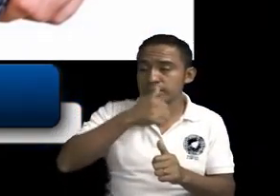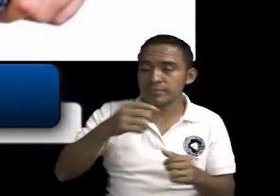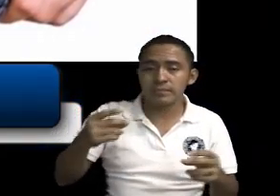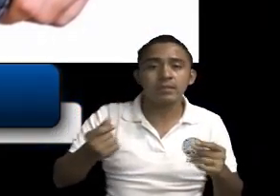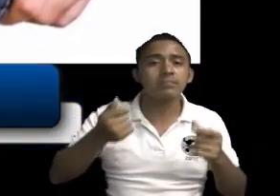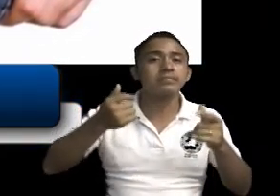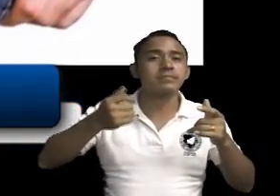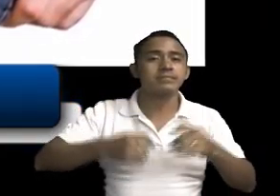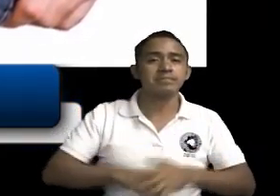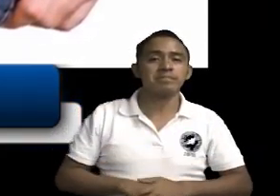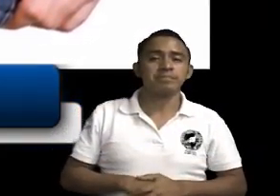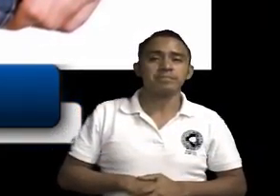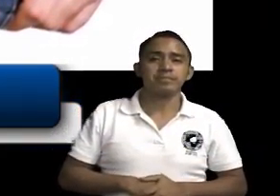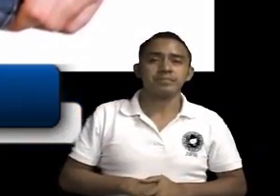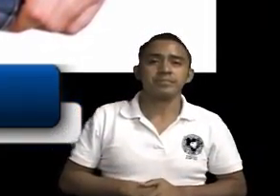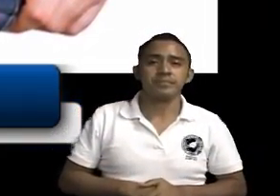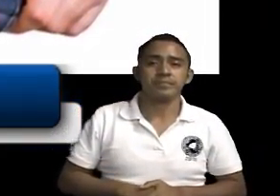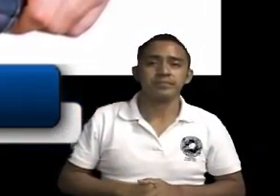Ahora,